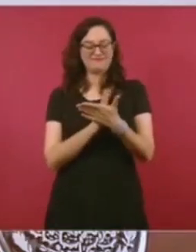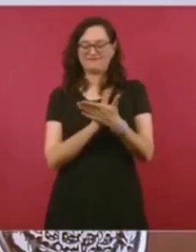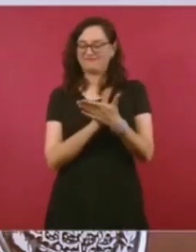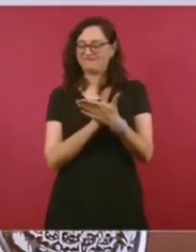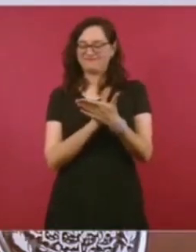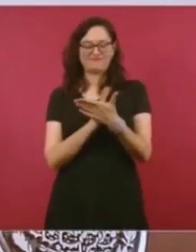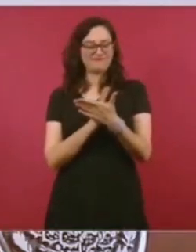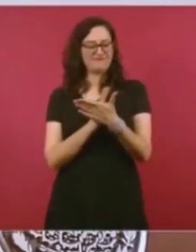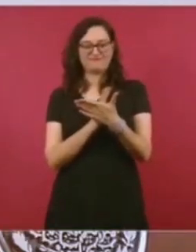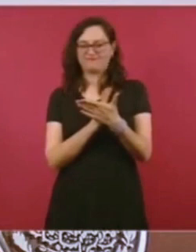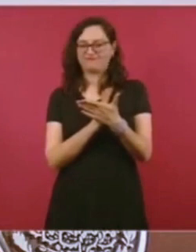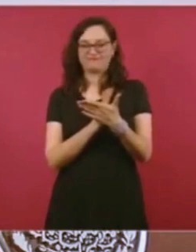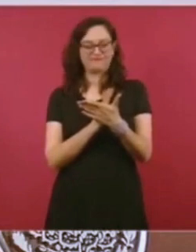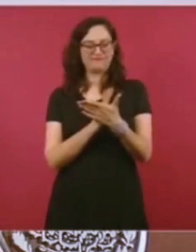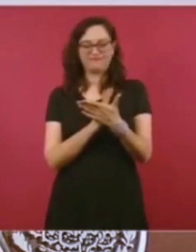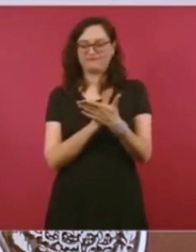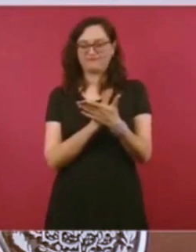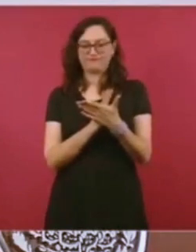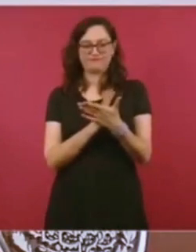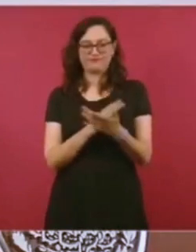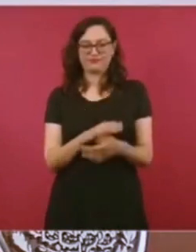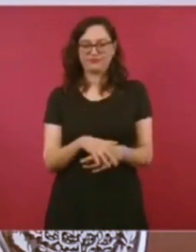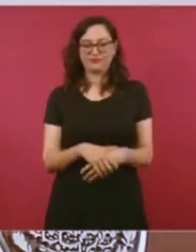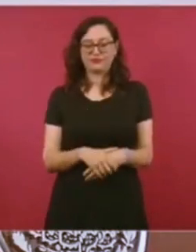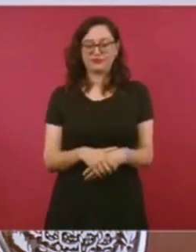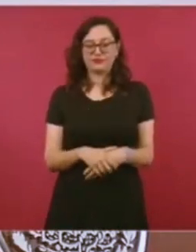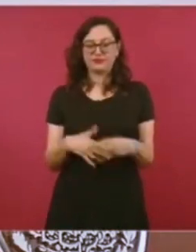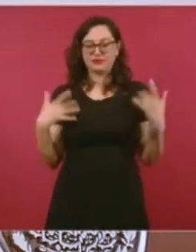centro actuar de manera